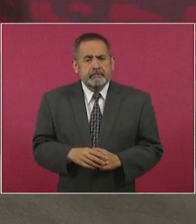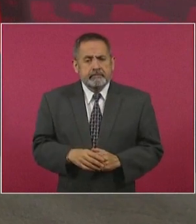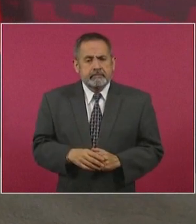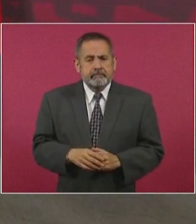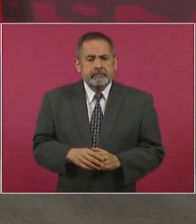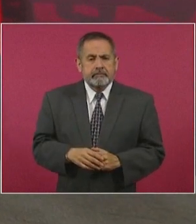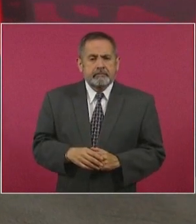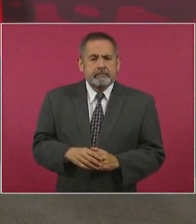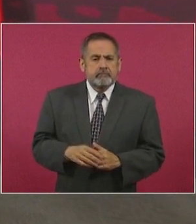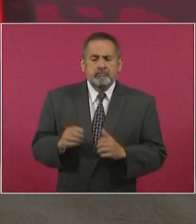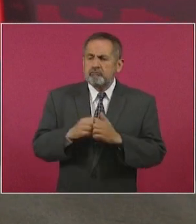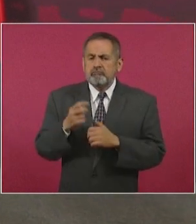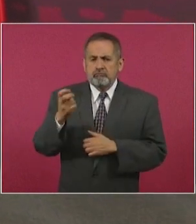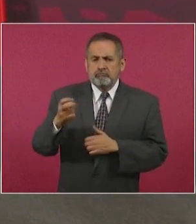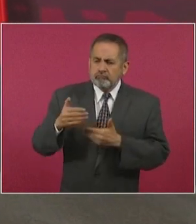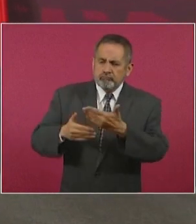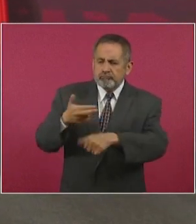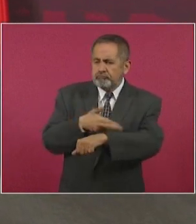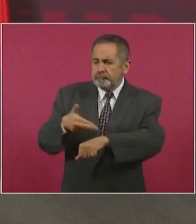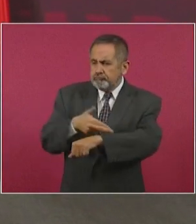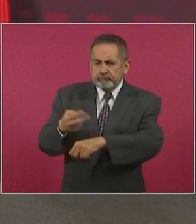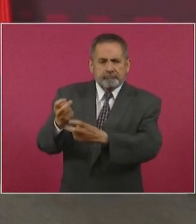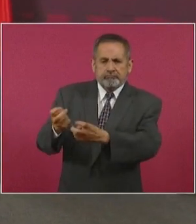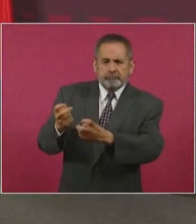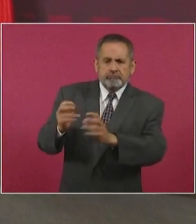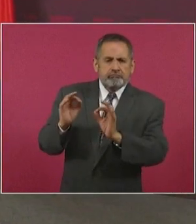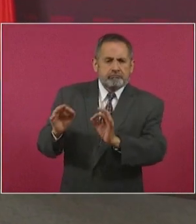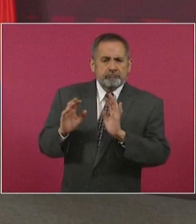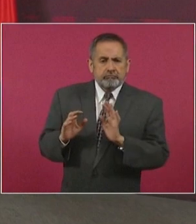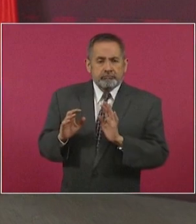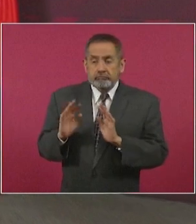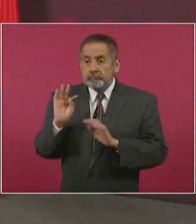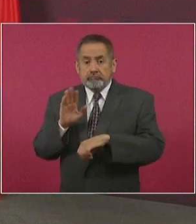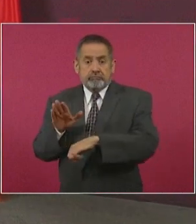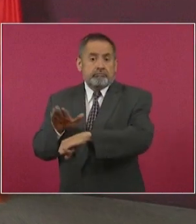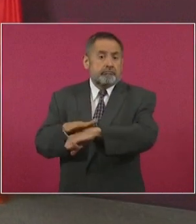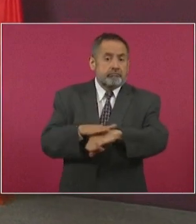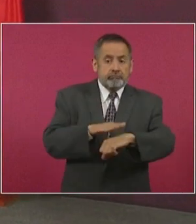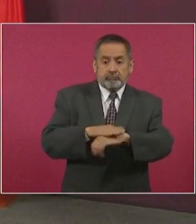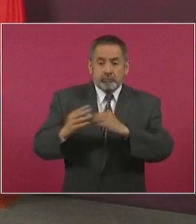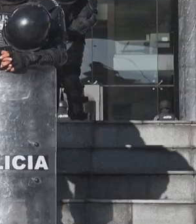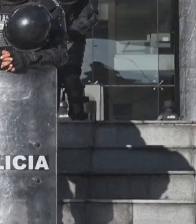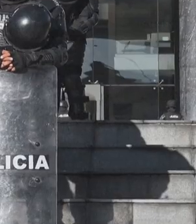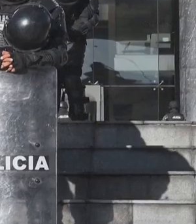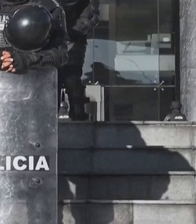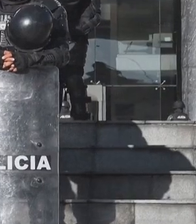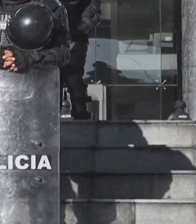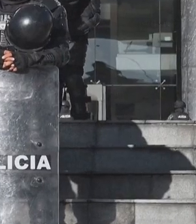con este procedimiento si se va a convocar a nuevas elecciones